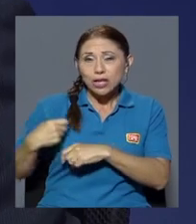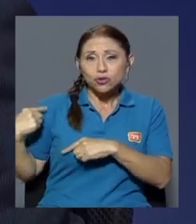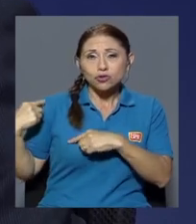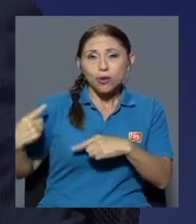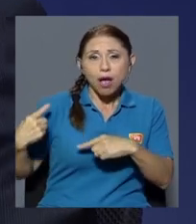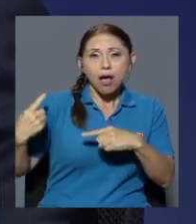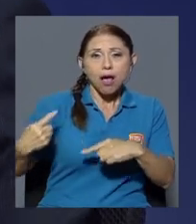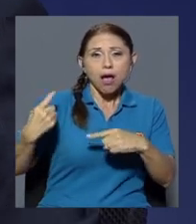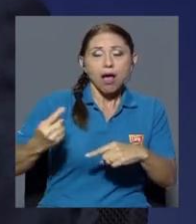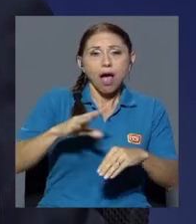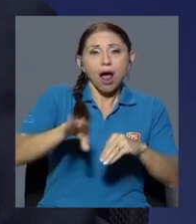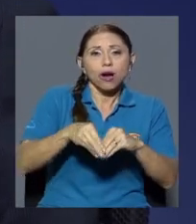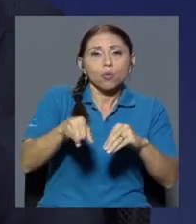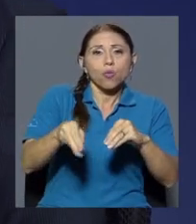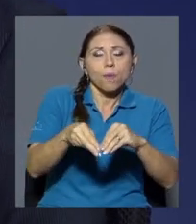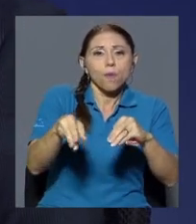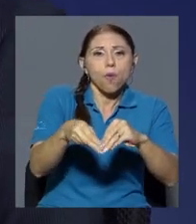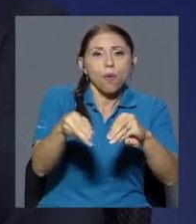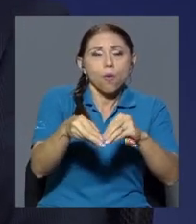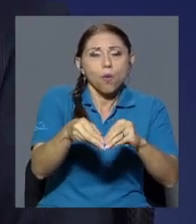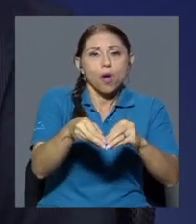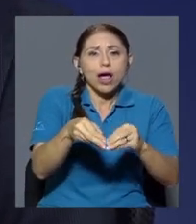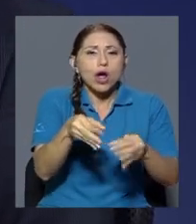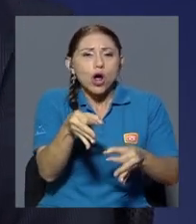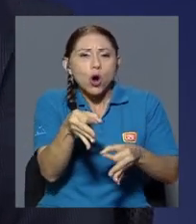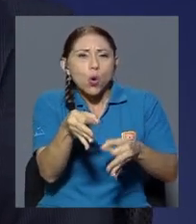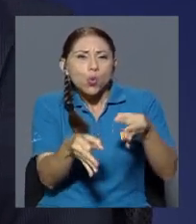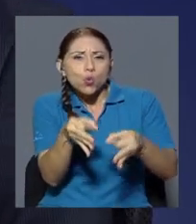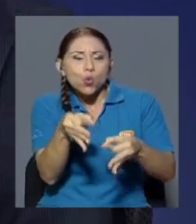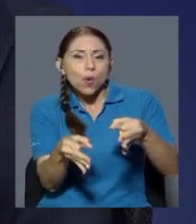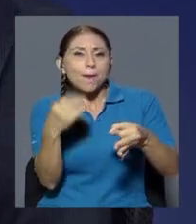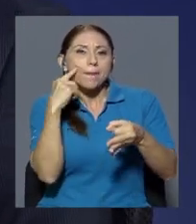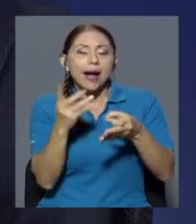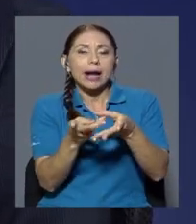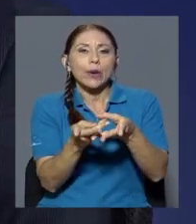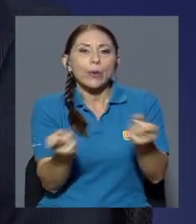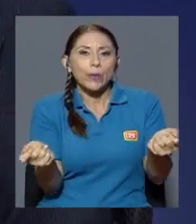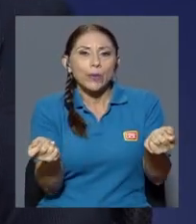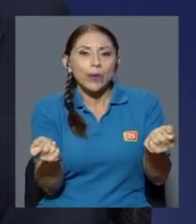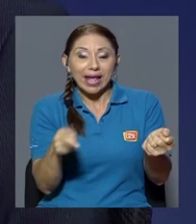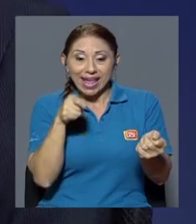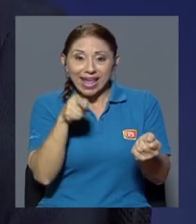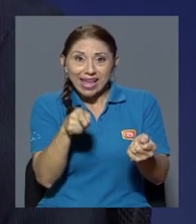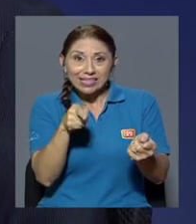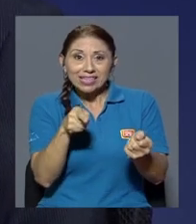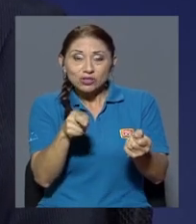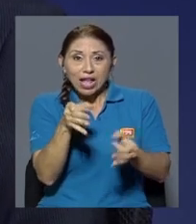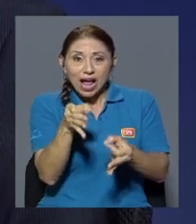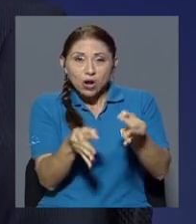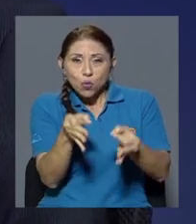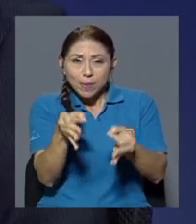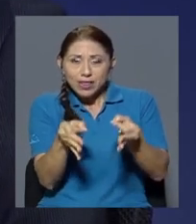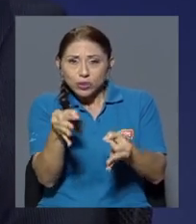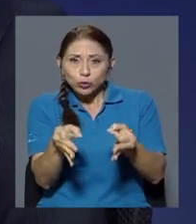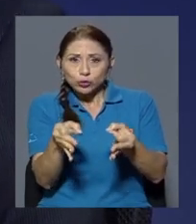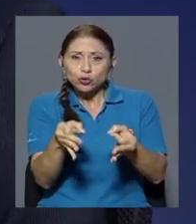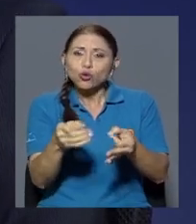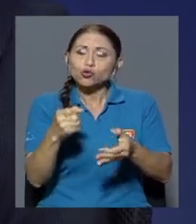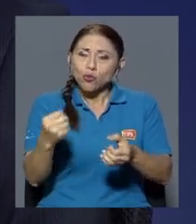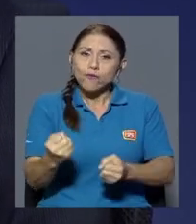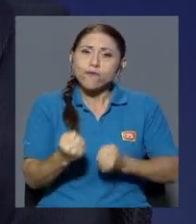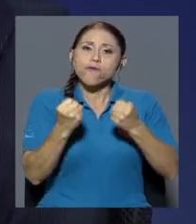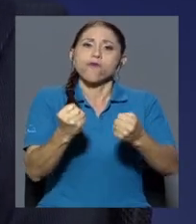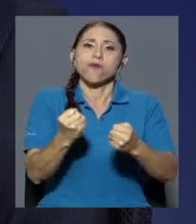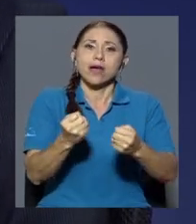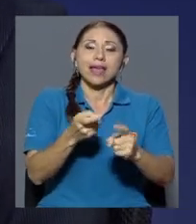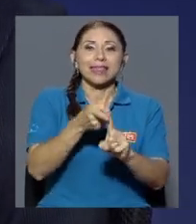para resolver el asunto y esos argumentos me parece son contundentes y desde el punto de